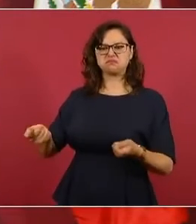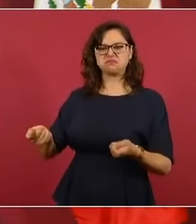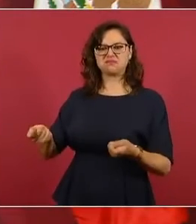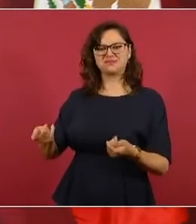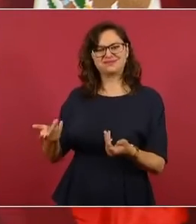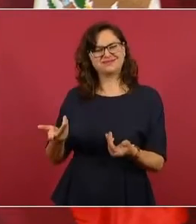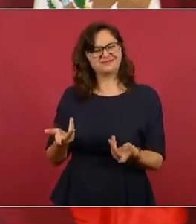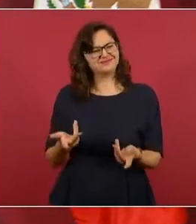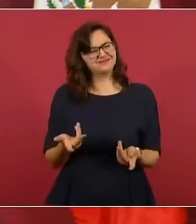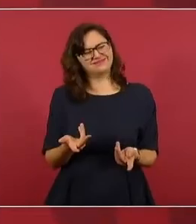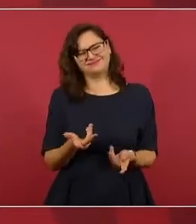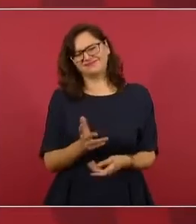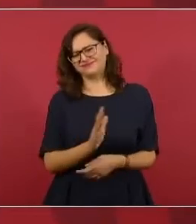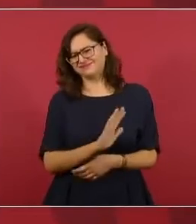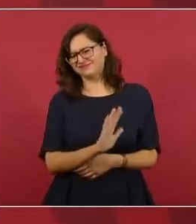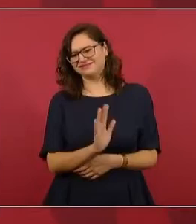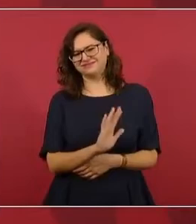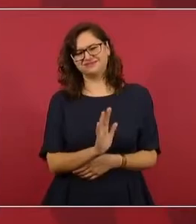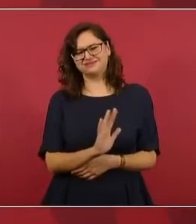El